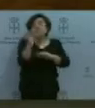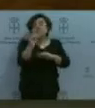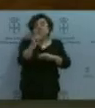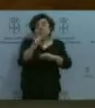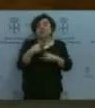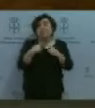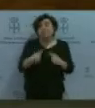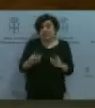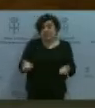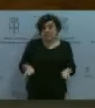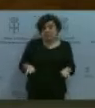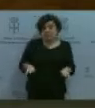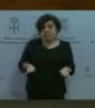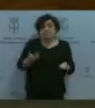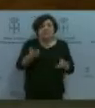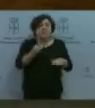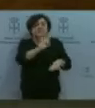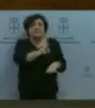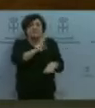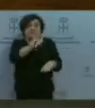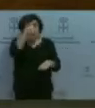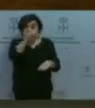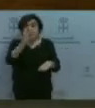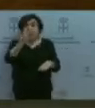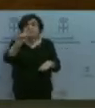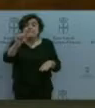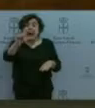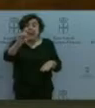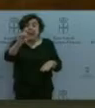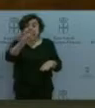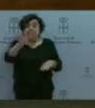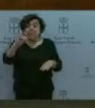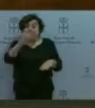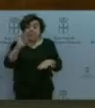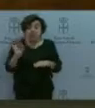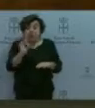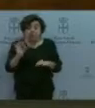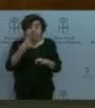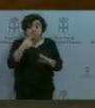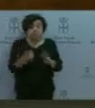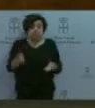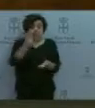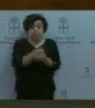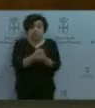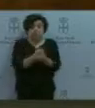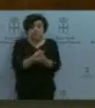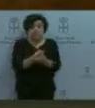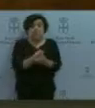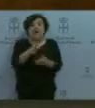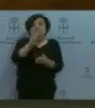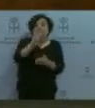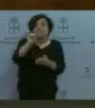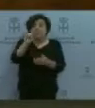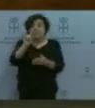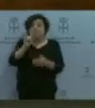3 minutos y 40 segundos que le quedaban, pues volvería a coger esos 3 minutos y 40 segundos y intervenir. Seguramente,